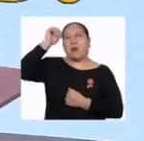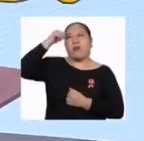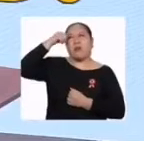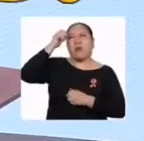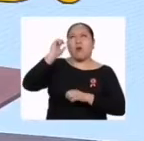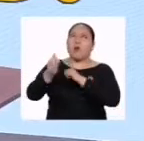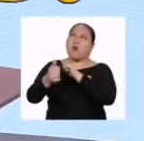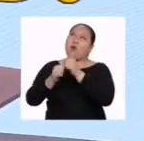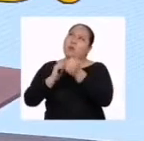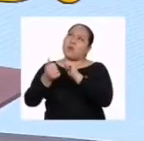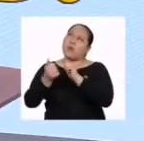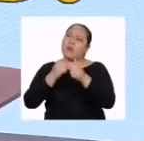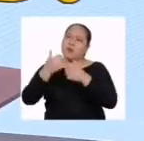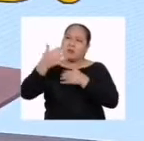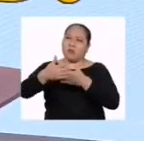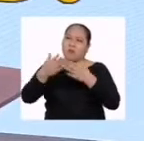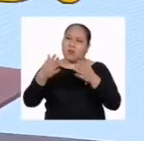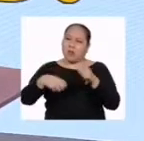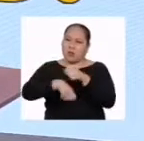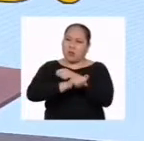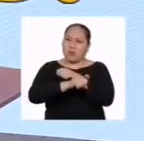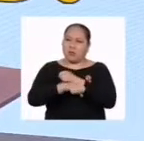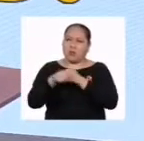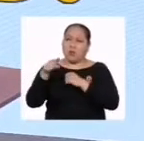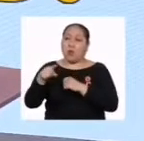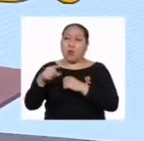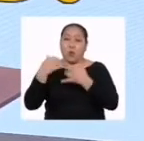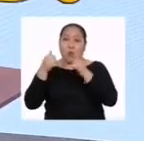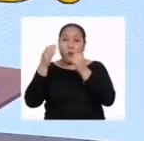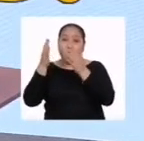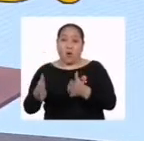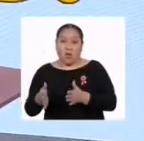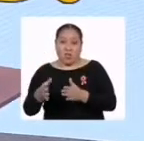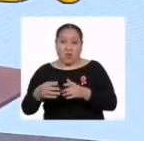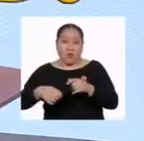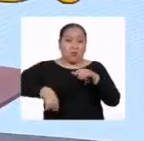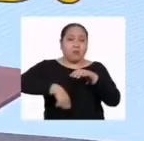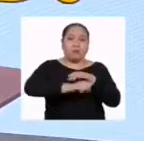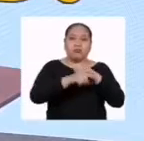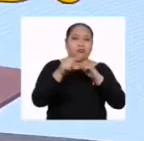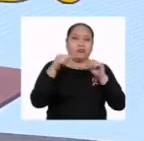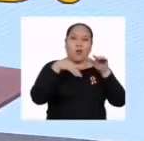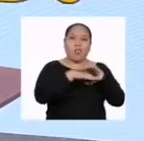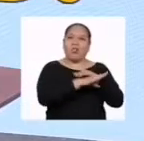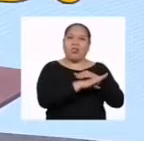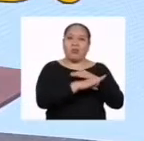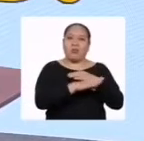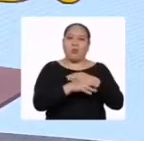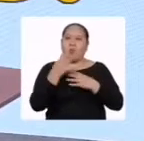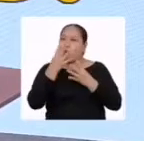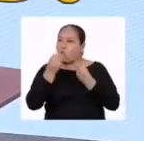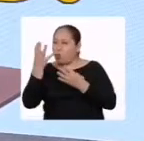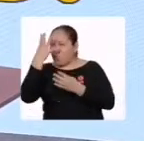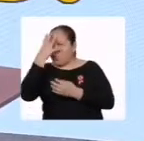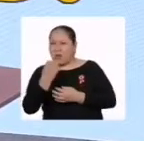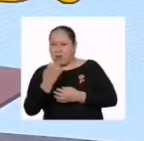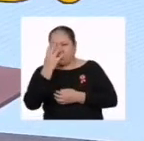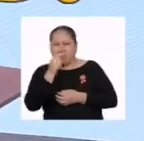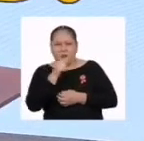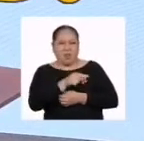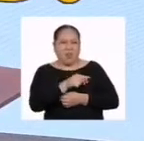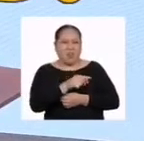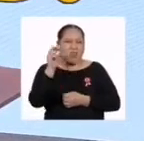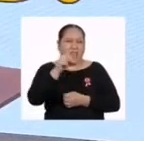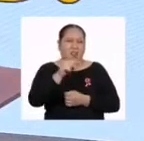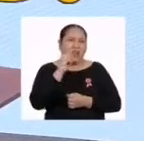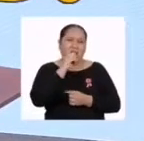colegio, un jugador de nuestro equipo falló un penal. Muchos nos molestamos y fuimos bastante duros, hasta algunos llegaron a referirse a él